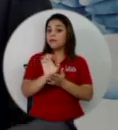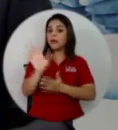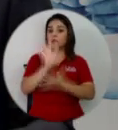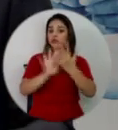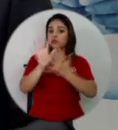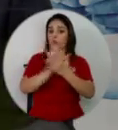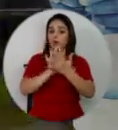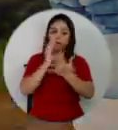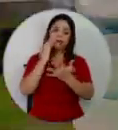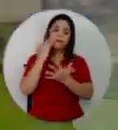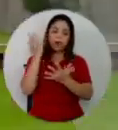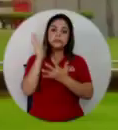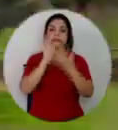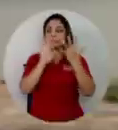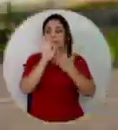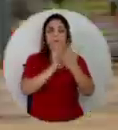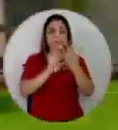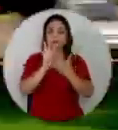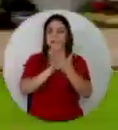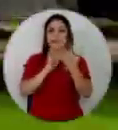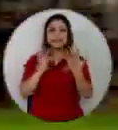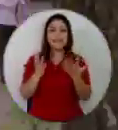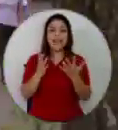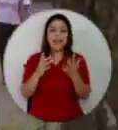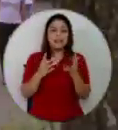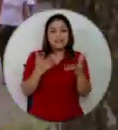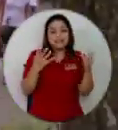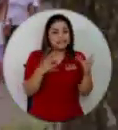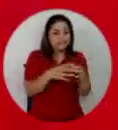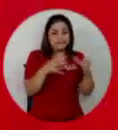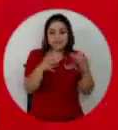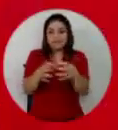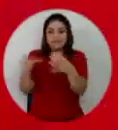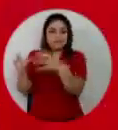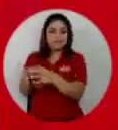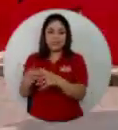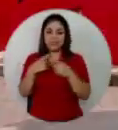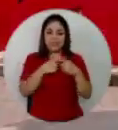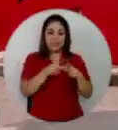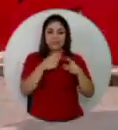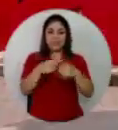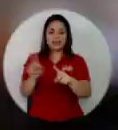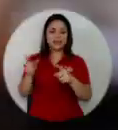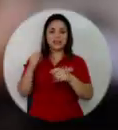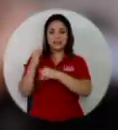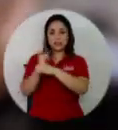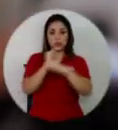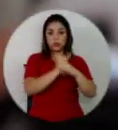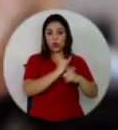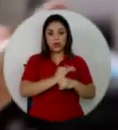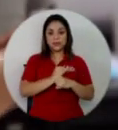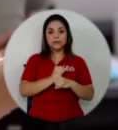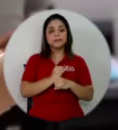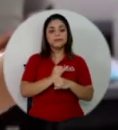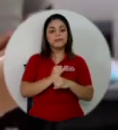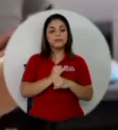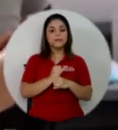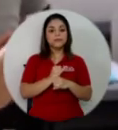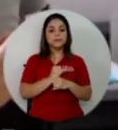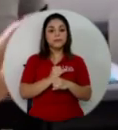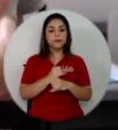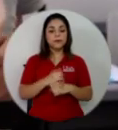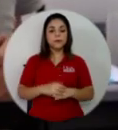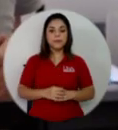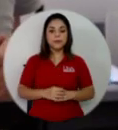sería muy fácil que se presenten donde hay cuerpos normativos diferentes de 4 o 5 instituciones y